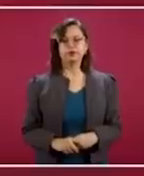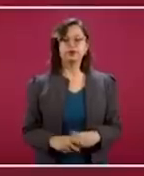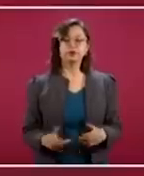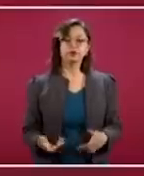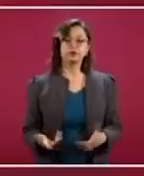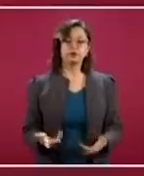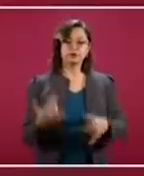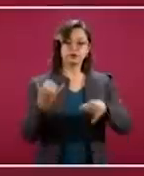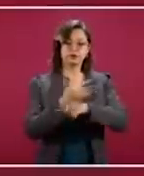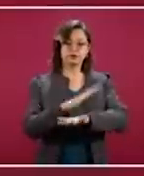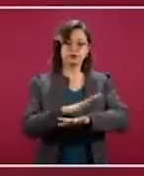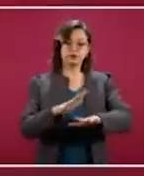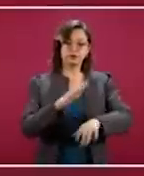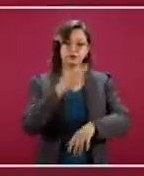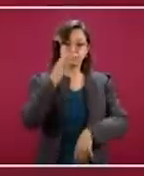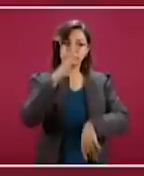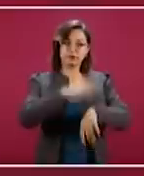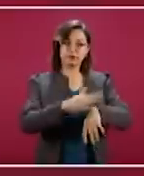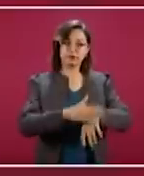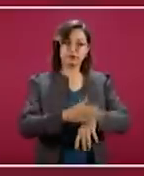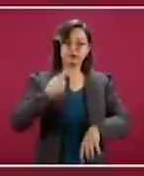conocer nuestra postura